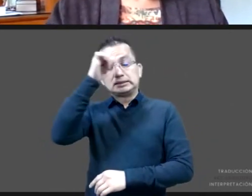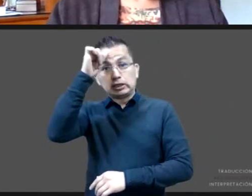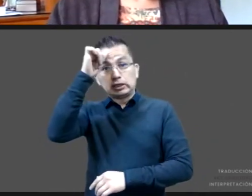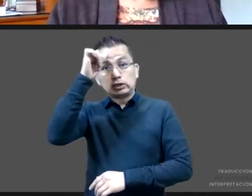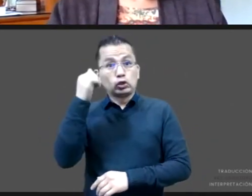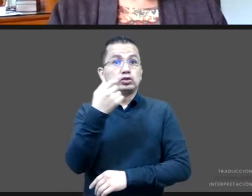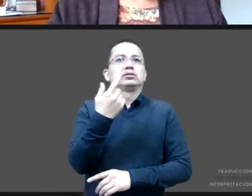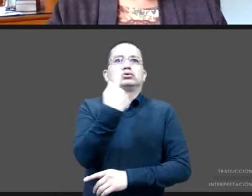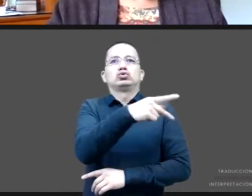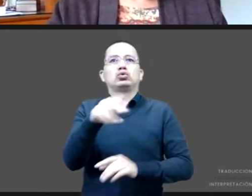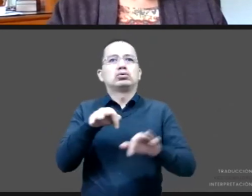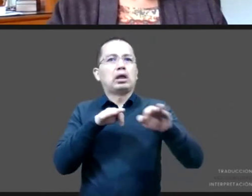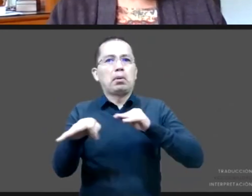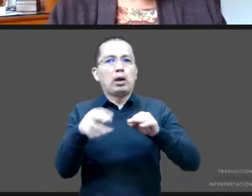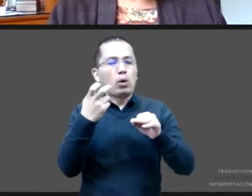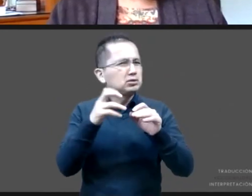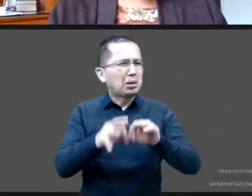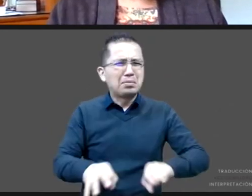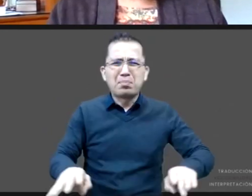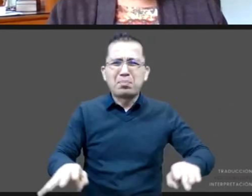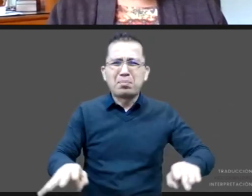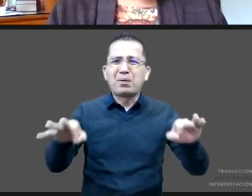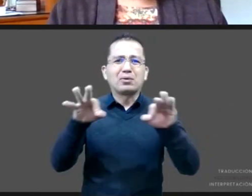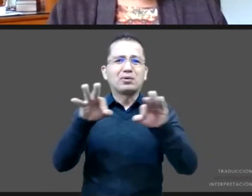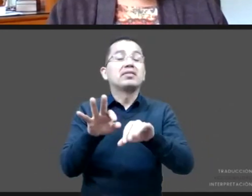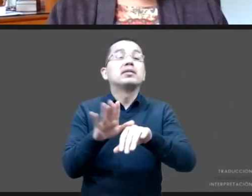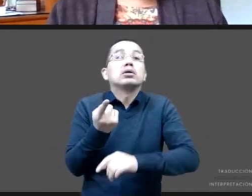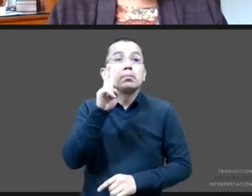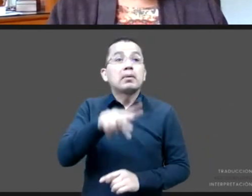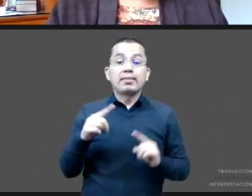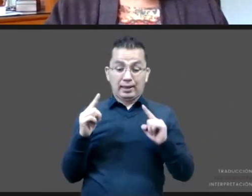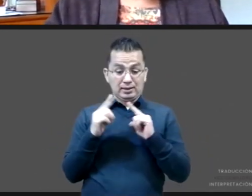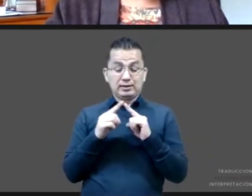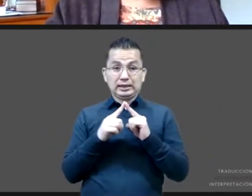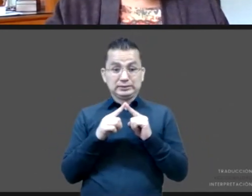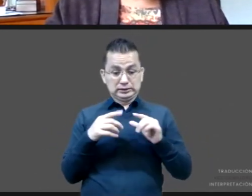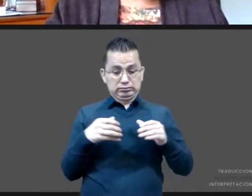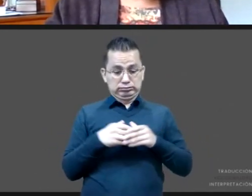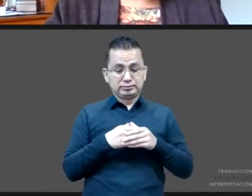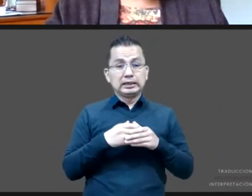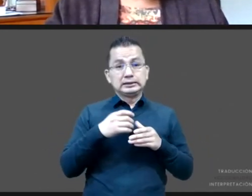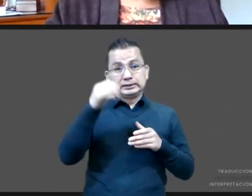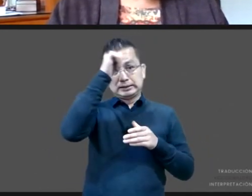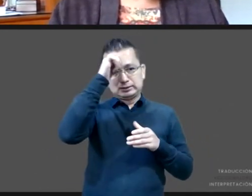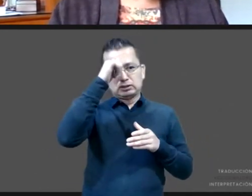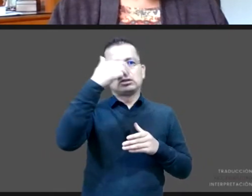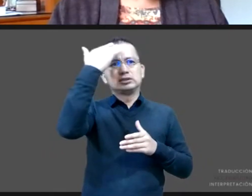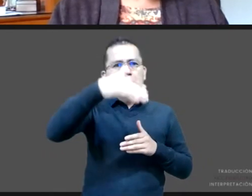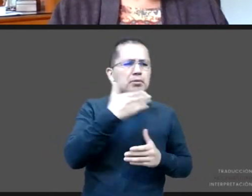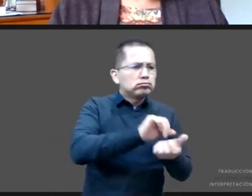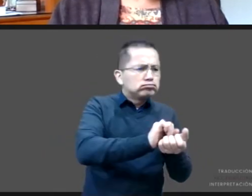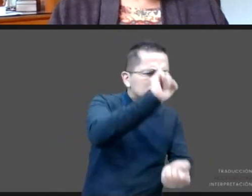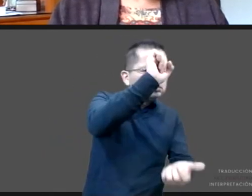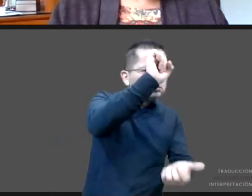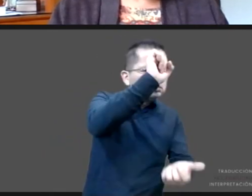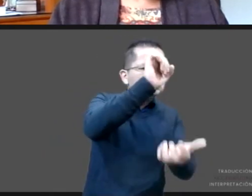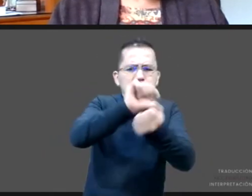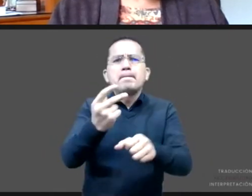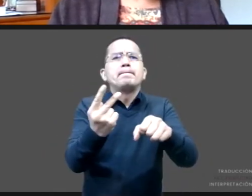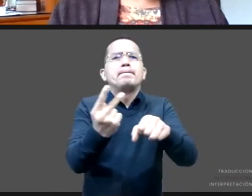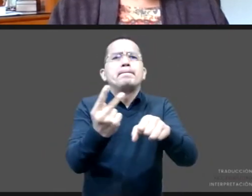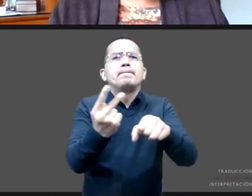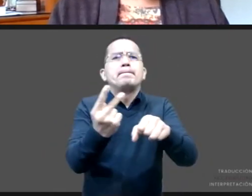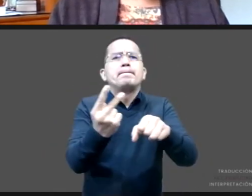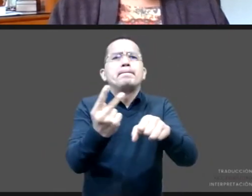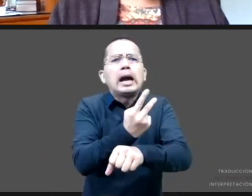efectivamente son aquellos los que están más cercanos de la población y conocen muy bien las necesidades de sus barrios y de sus